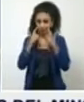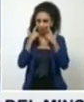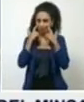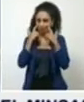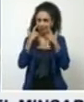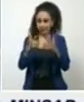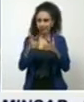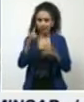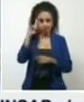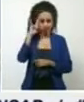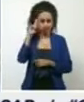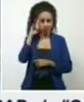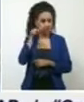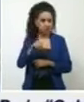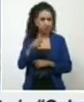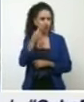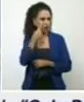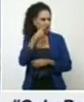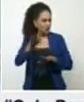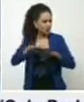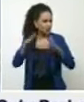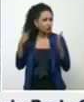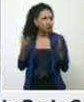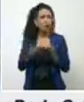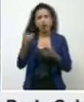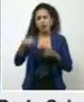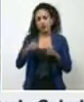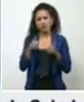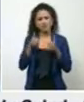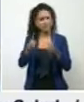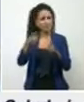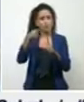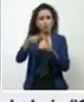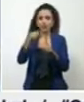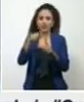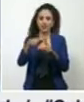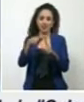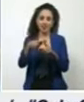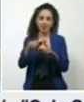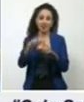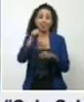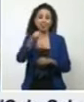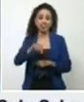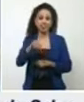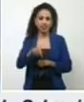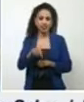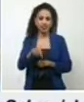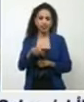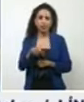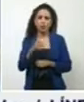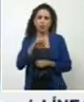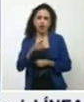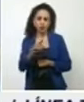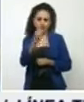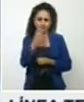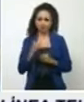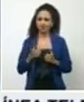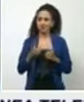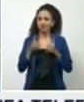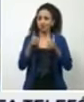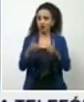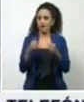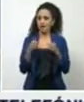se conoce todos los beneficios de la lactancia materna, desde el valor nutricional, el traspaso